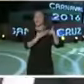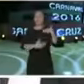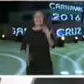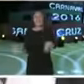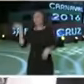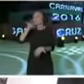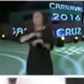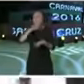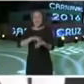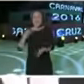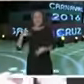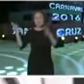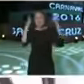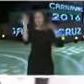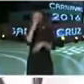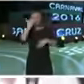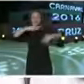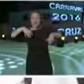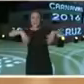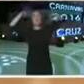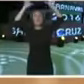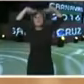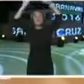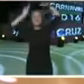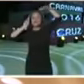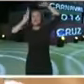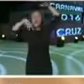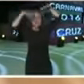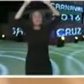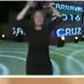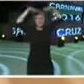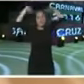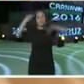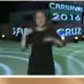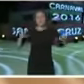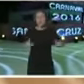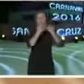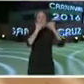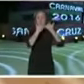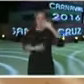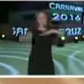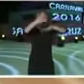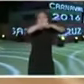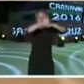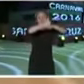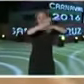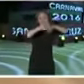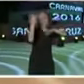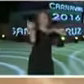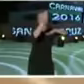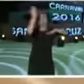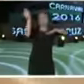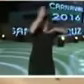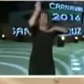que los carnavales le lluevaron. Que Tenerife suba y para rematarla. Que baje